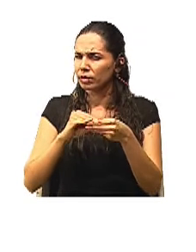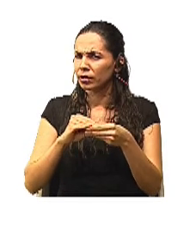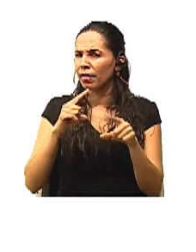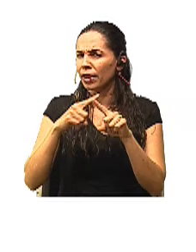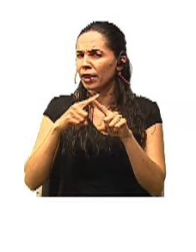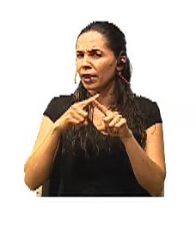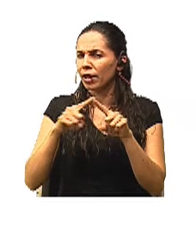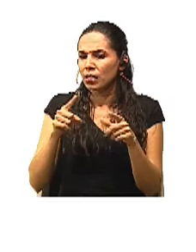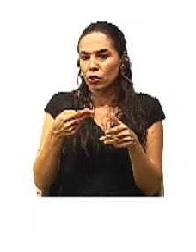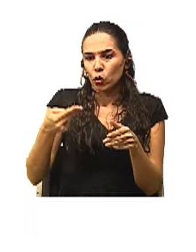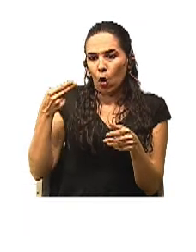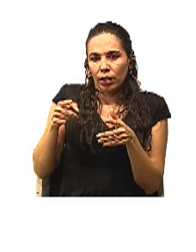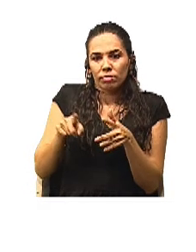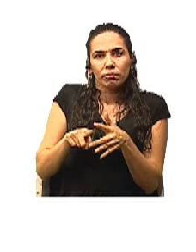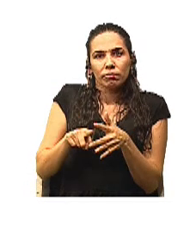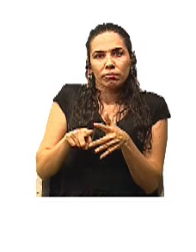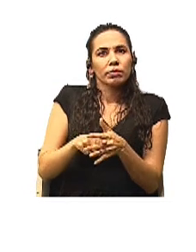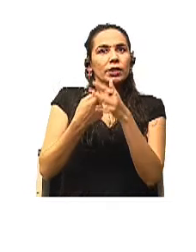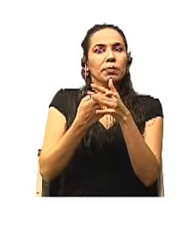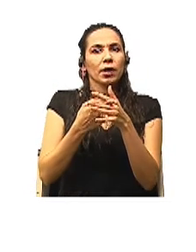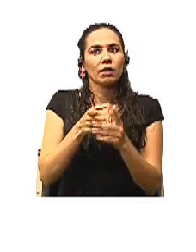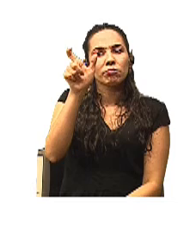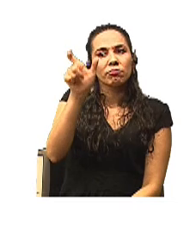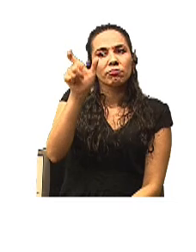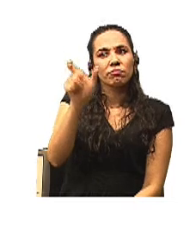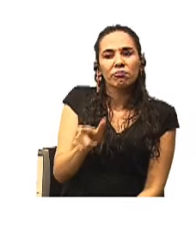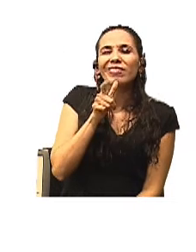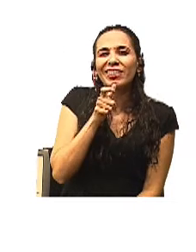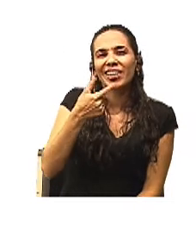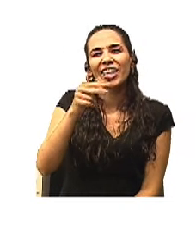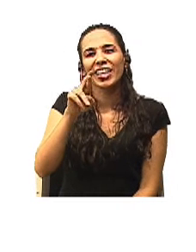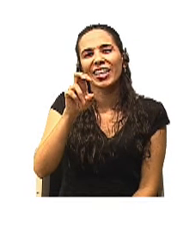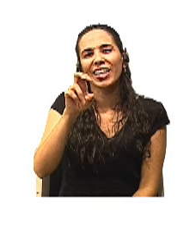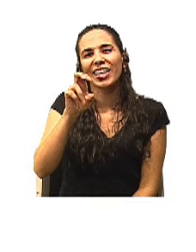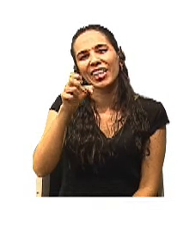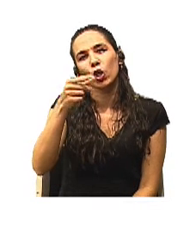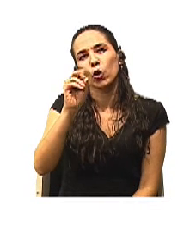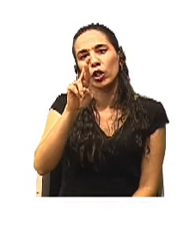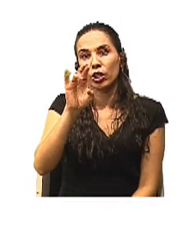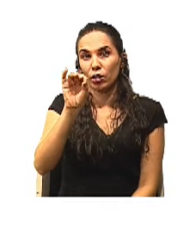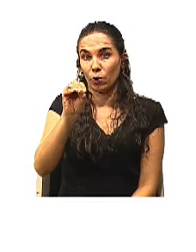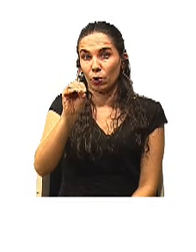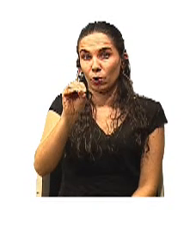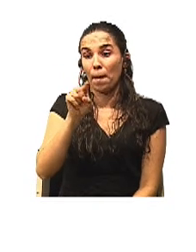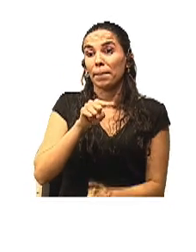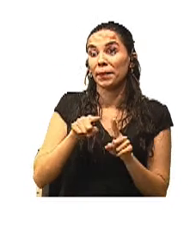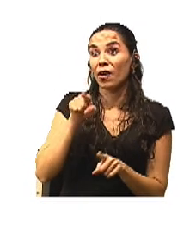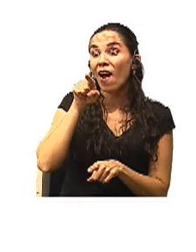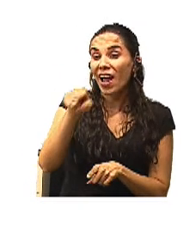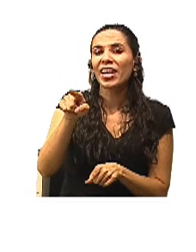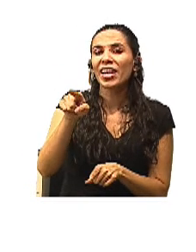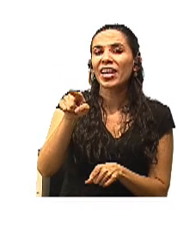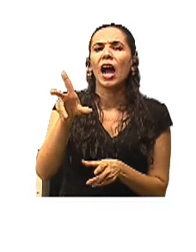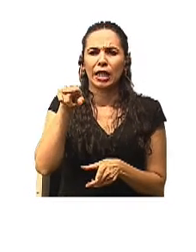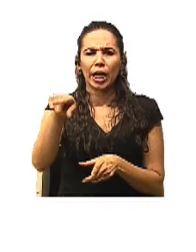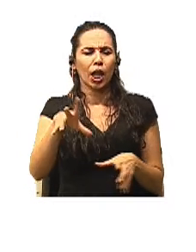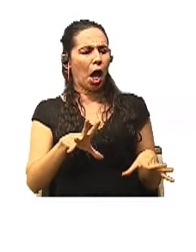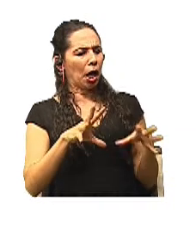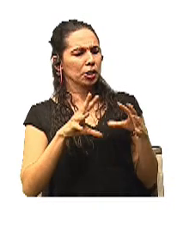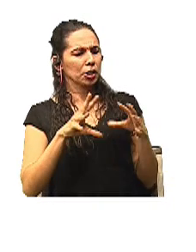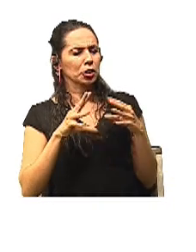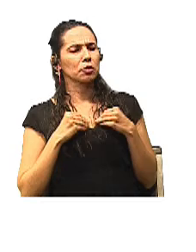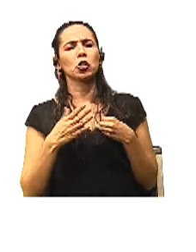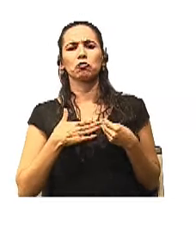historia principal, que es la de Gregorio. Pero en ella, él acepta su metamorfosis, su